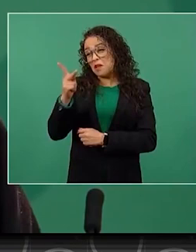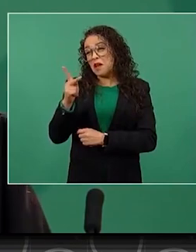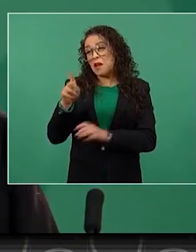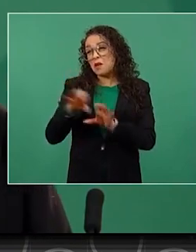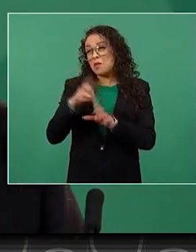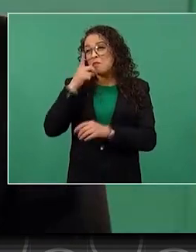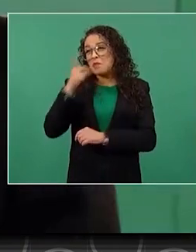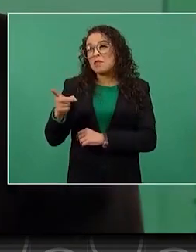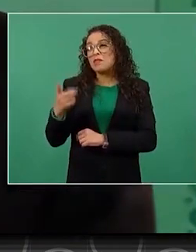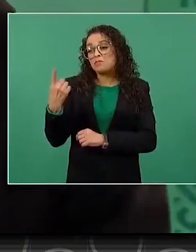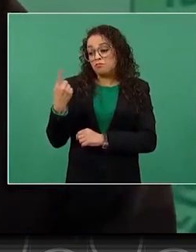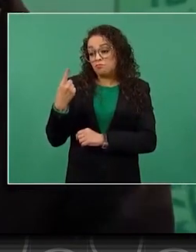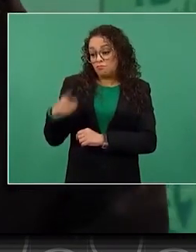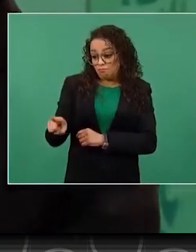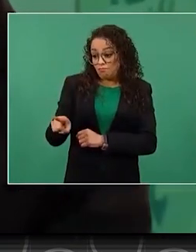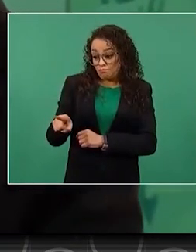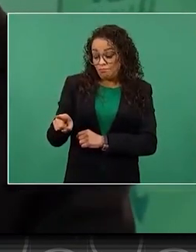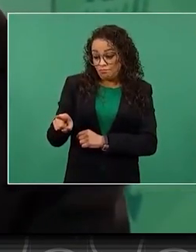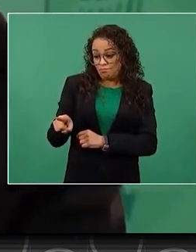o